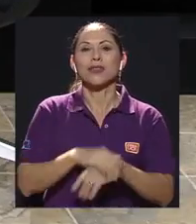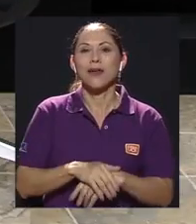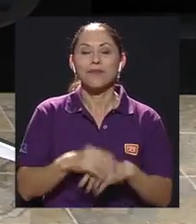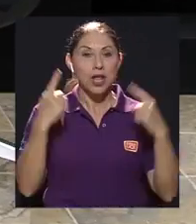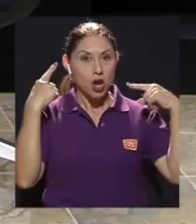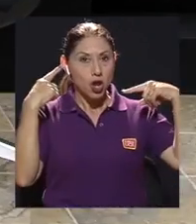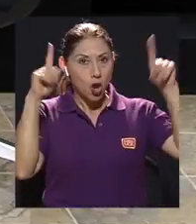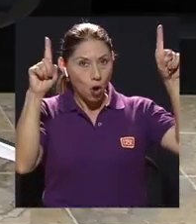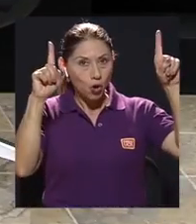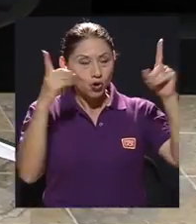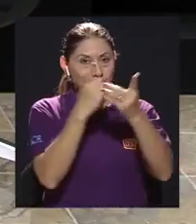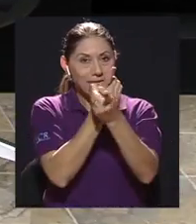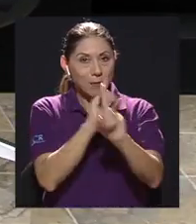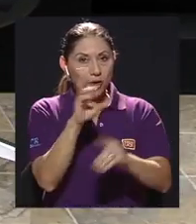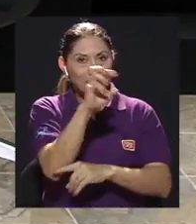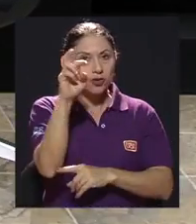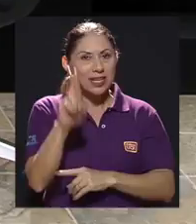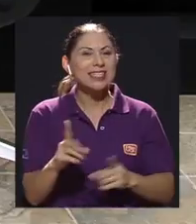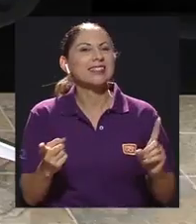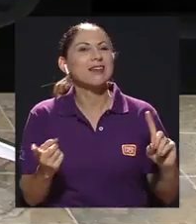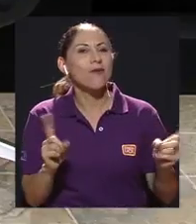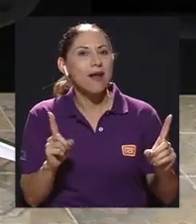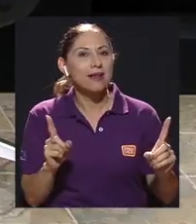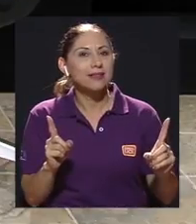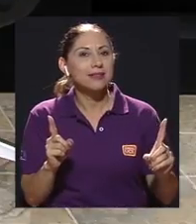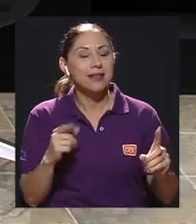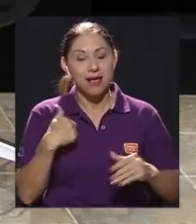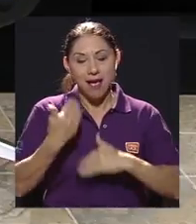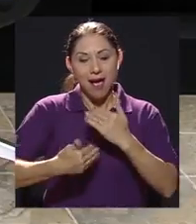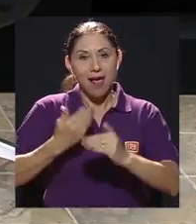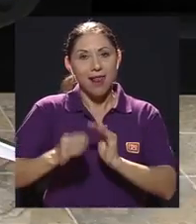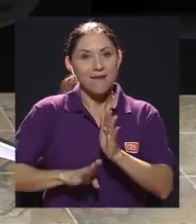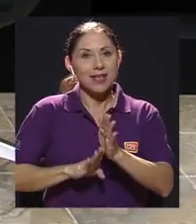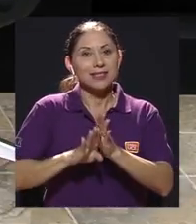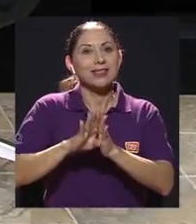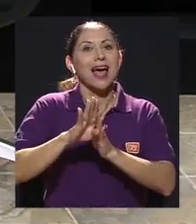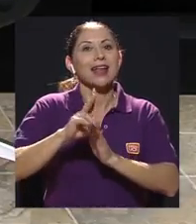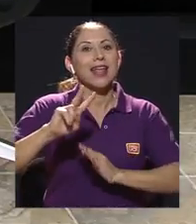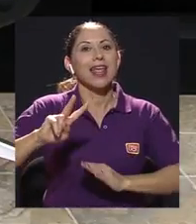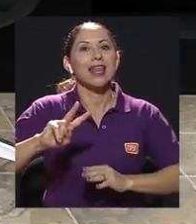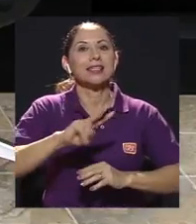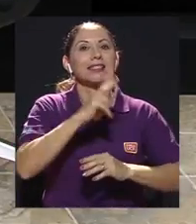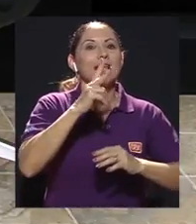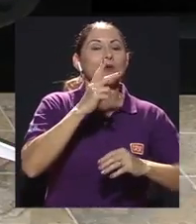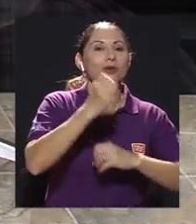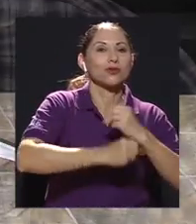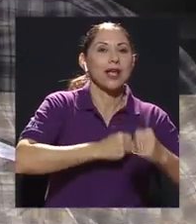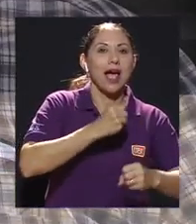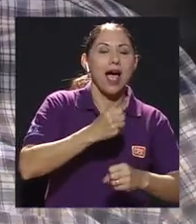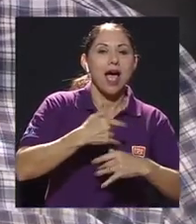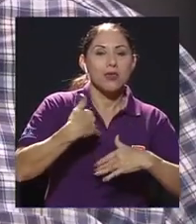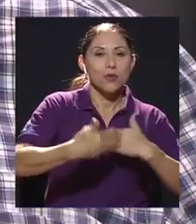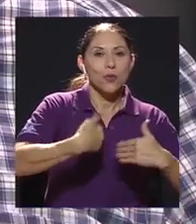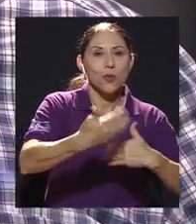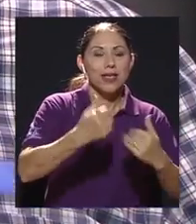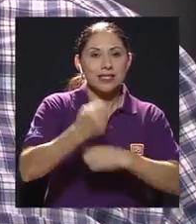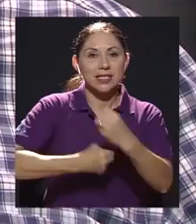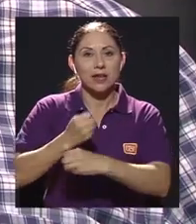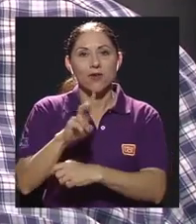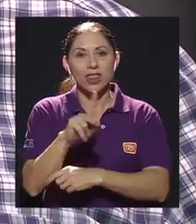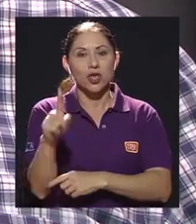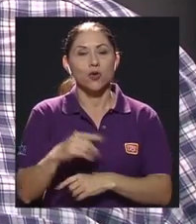logros de la democracia costarricense al avanzar en la segunda década del siglo XXI.